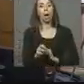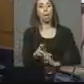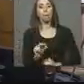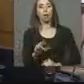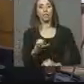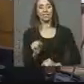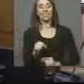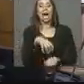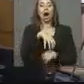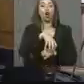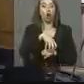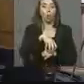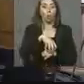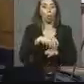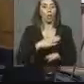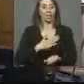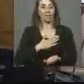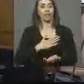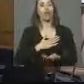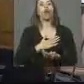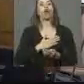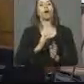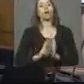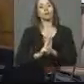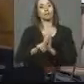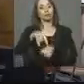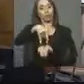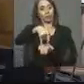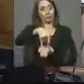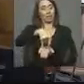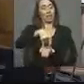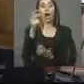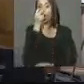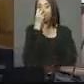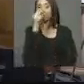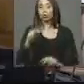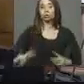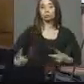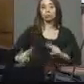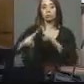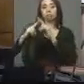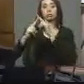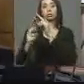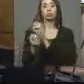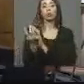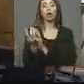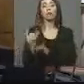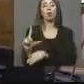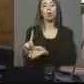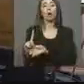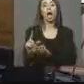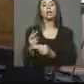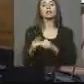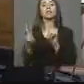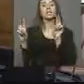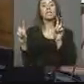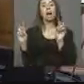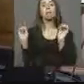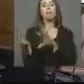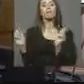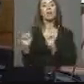como comuna que me va a tocar representar en el Parlamento, en Osorno recién hoy día están construyendo un nuevo relleno sanitario que